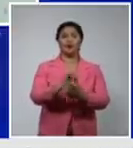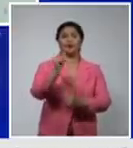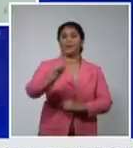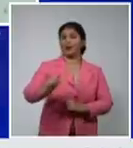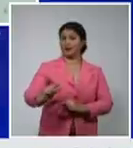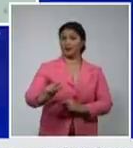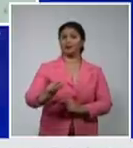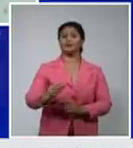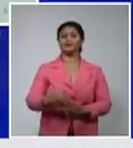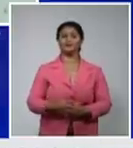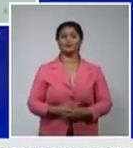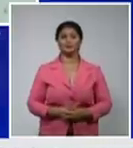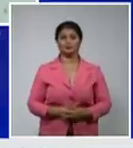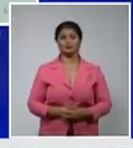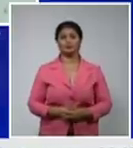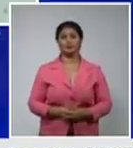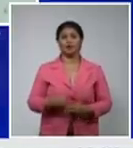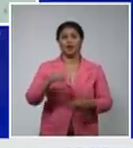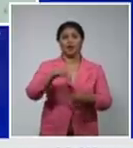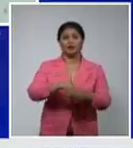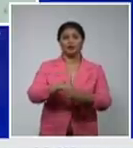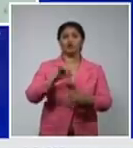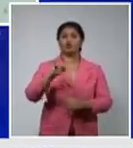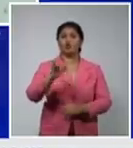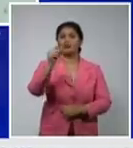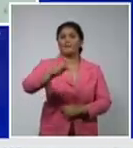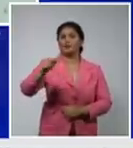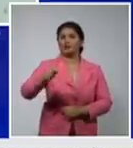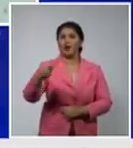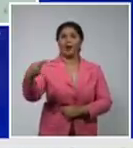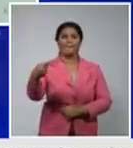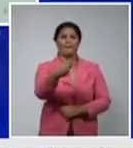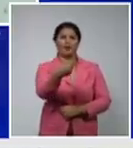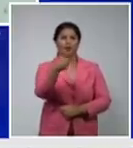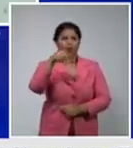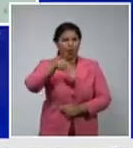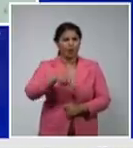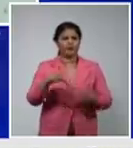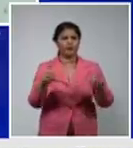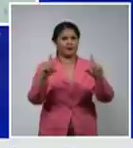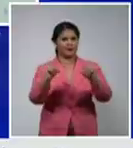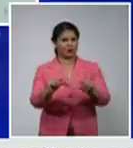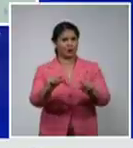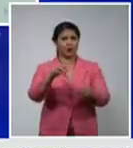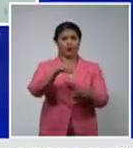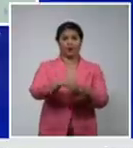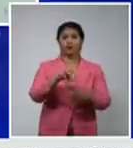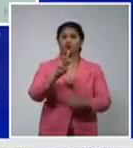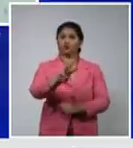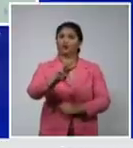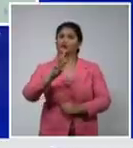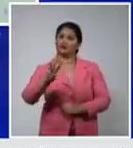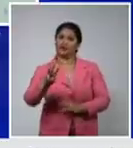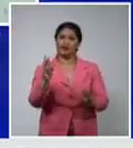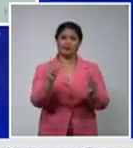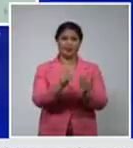al diagnosticar 6 casos menos que la jornada anterior, 33 casos autóctonos